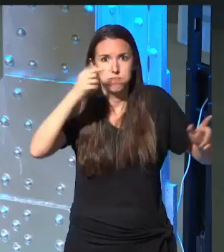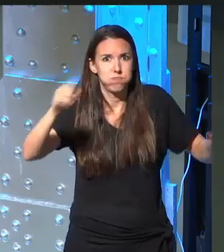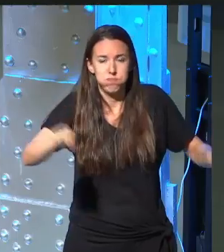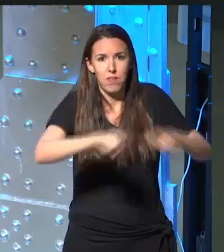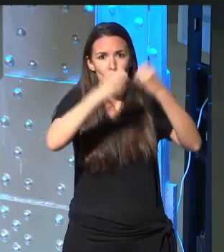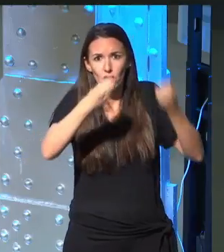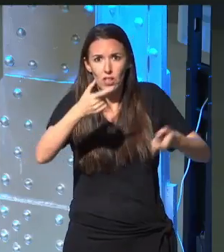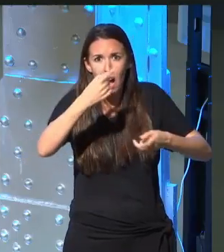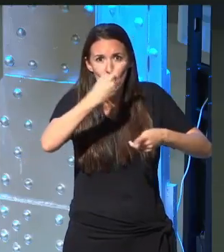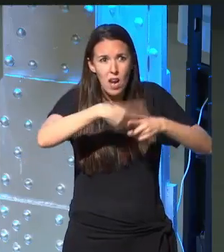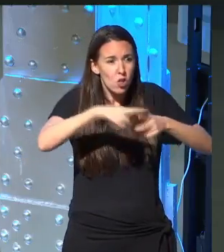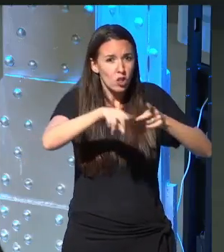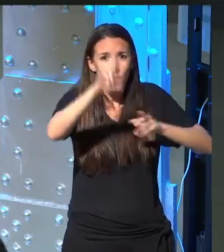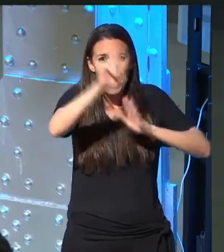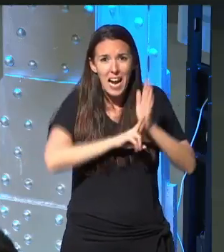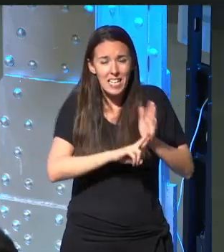cosa que se salta todas las reglas.